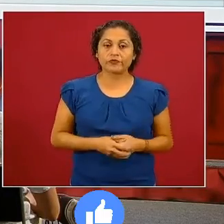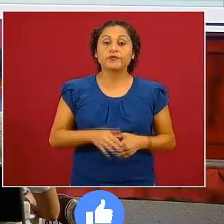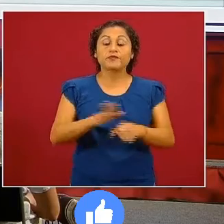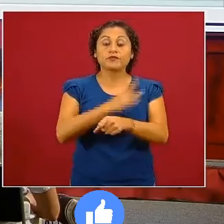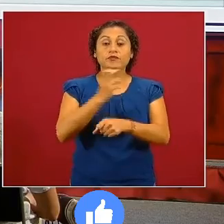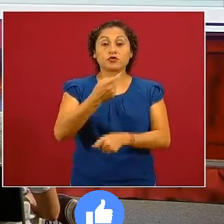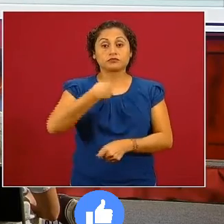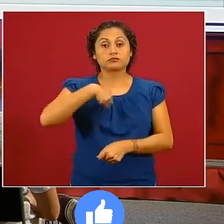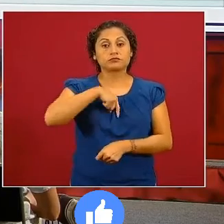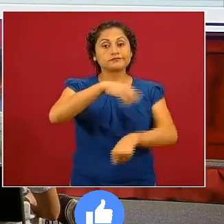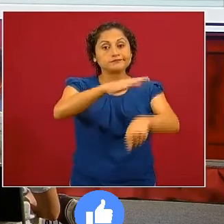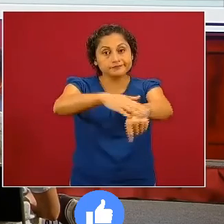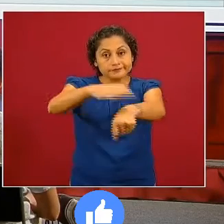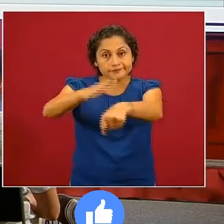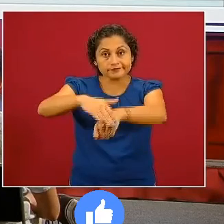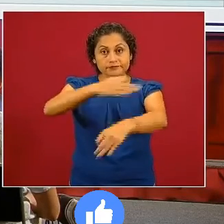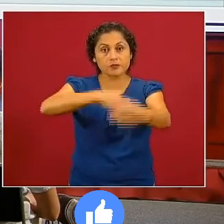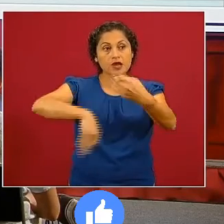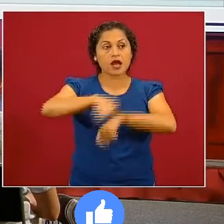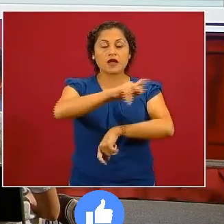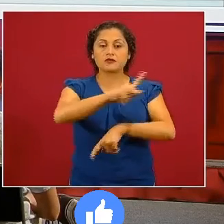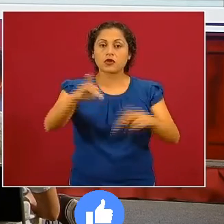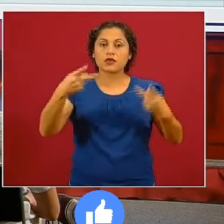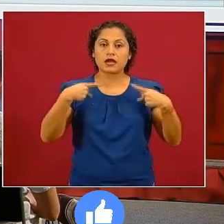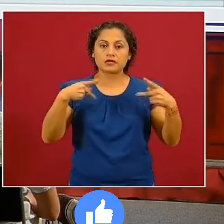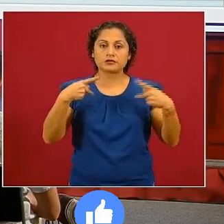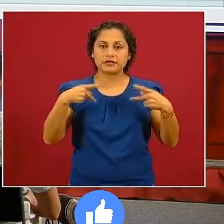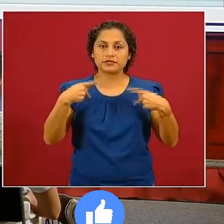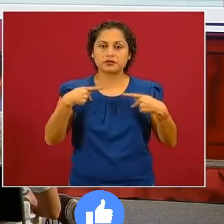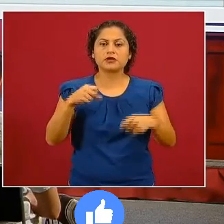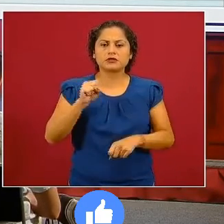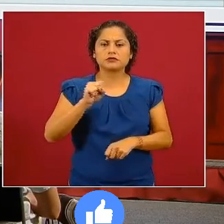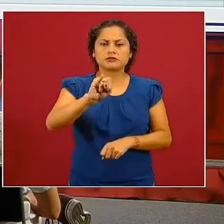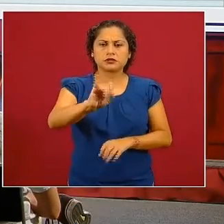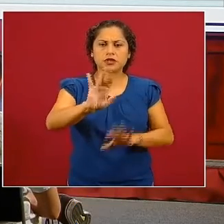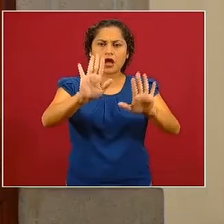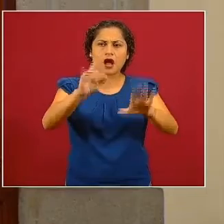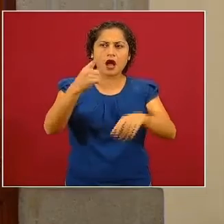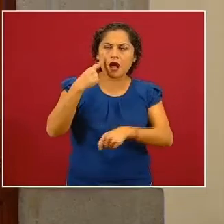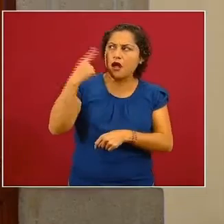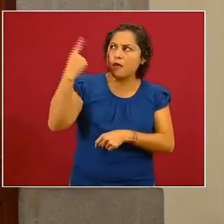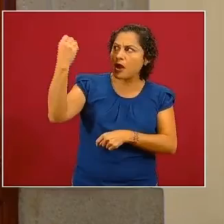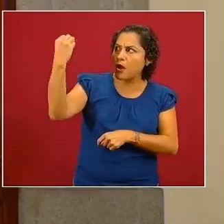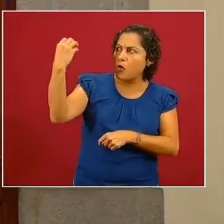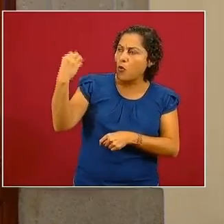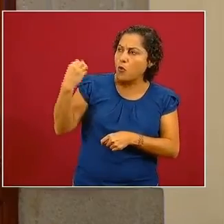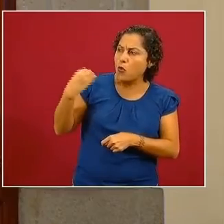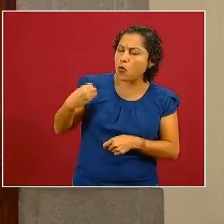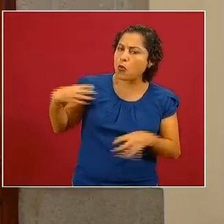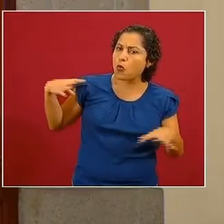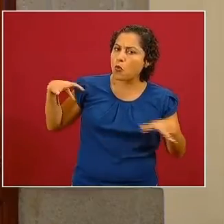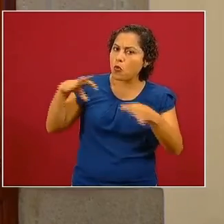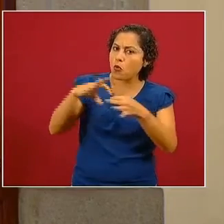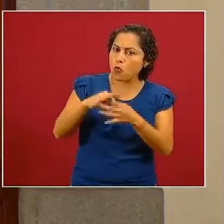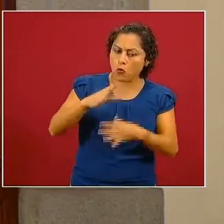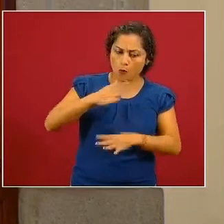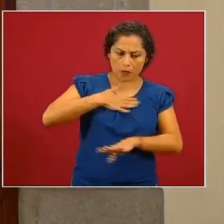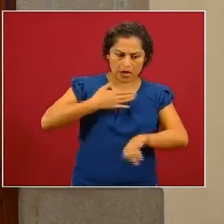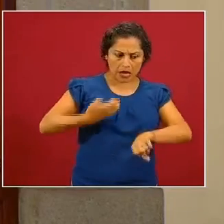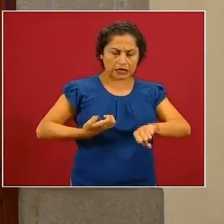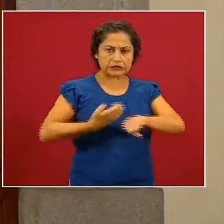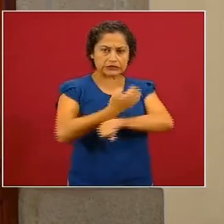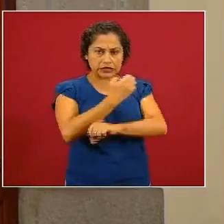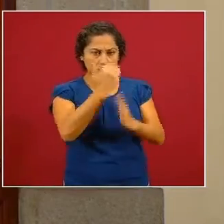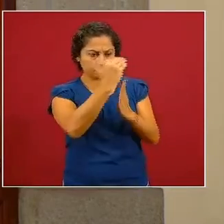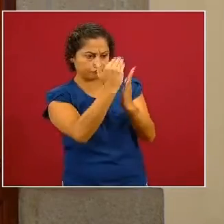nivel de riesgo en el que se encuentren, estén siempre atentos, alertas y atiendan las recomendaciones que en